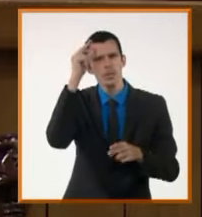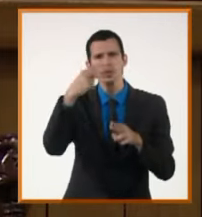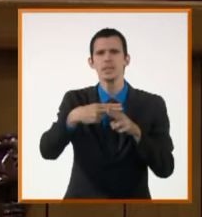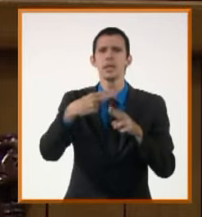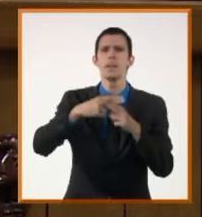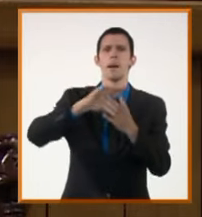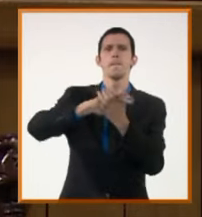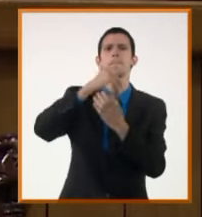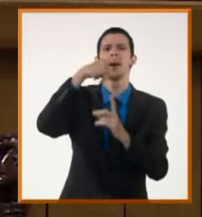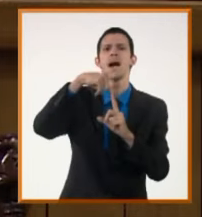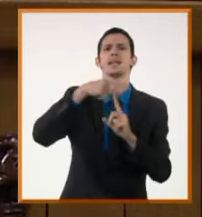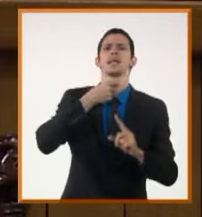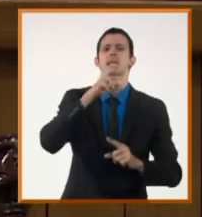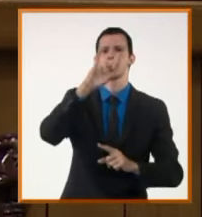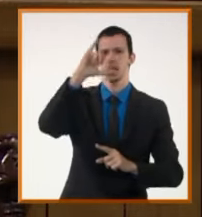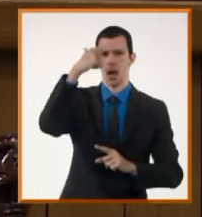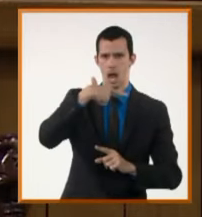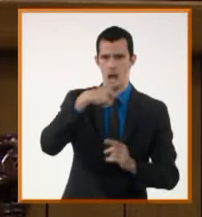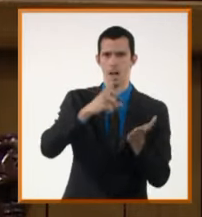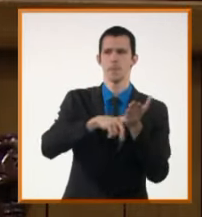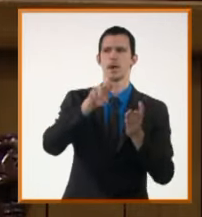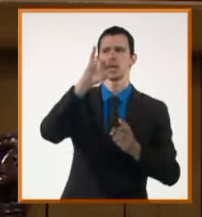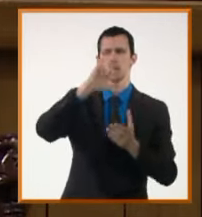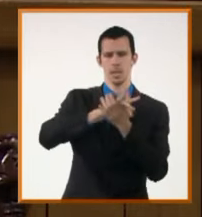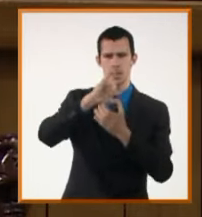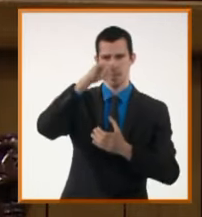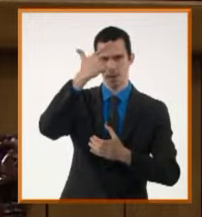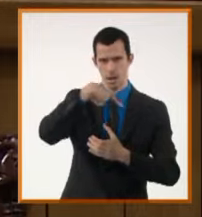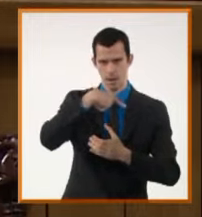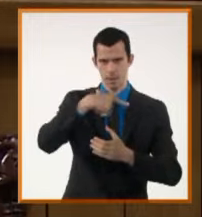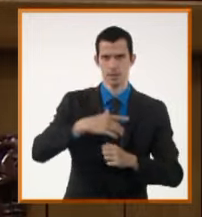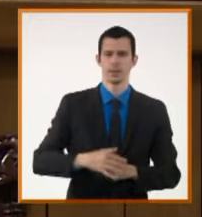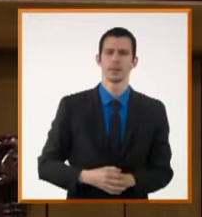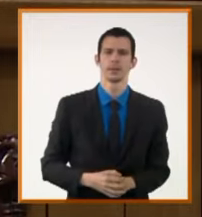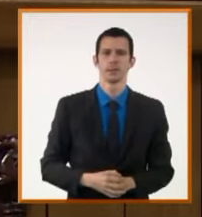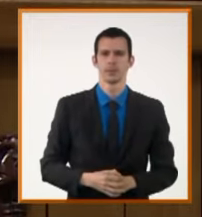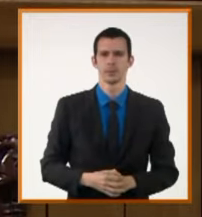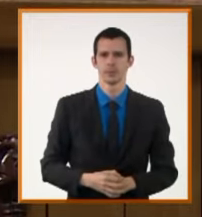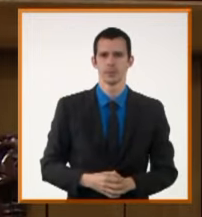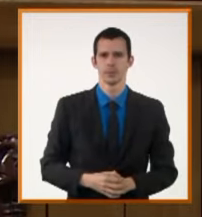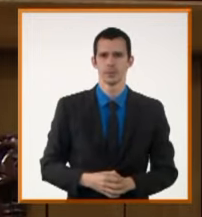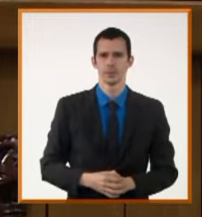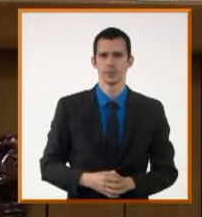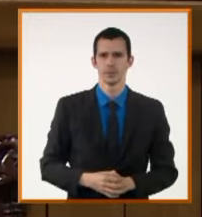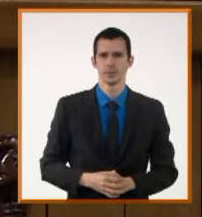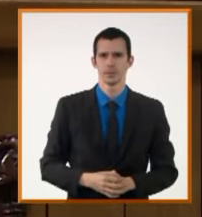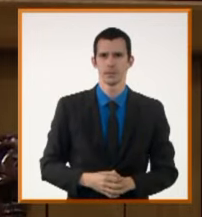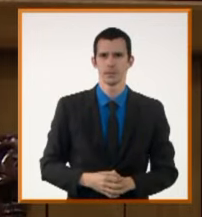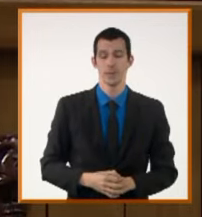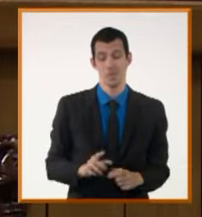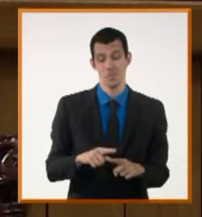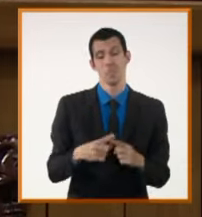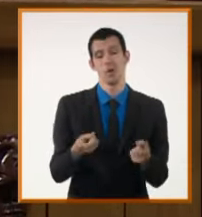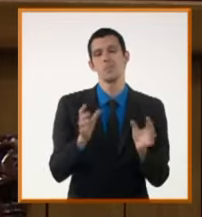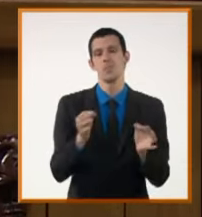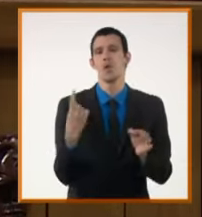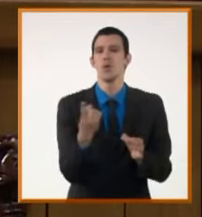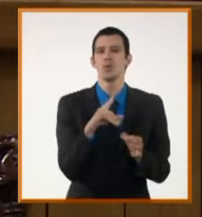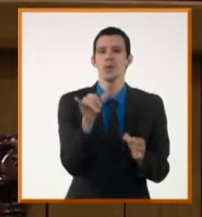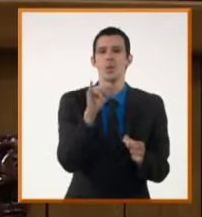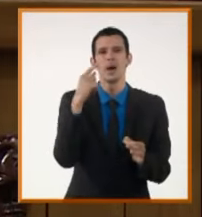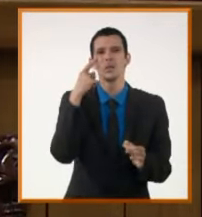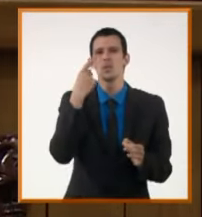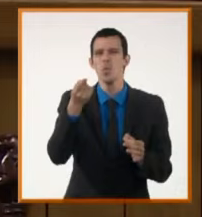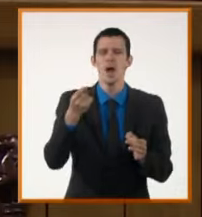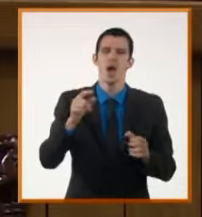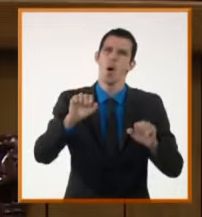resolviendo la situación de la inflación del país. Esa entrada de grandes contenedores, abrirlo en el medio de la calle,